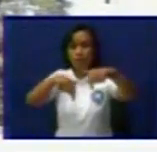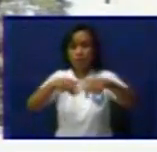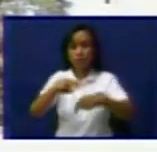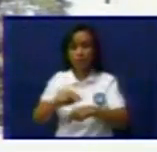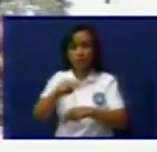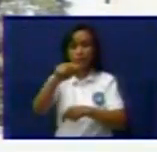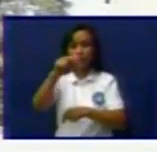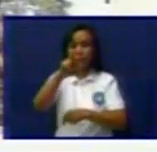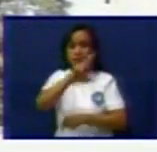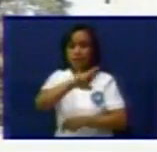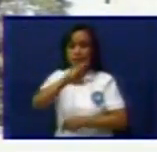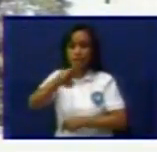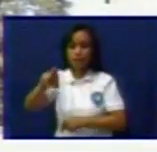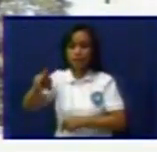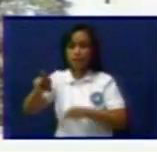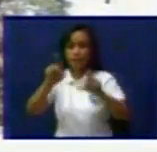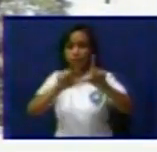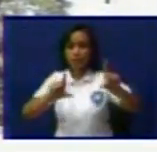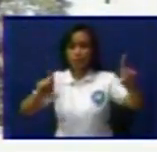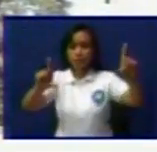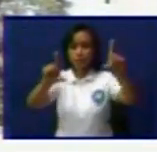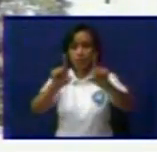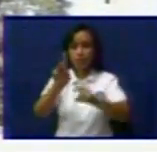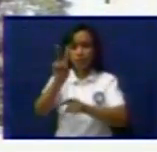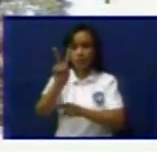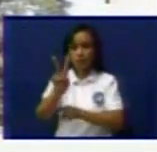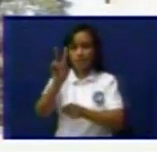Rivas, con un área aproximada de